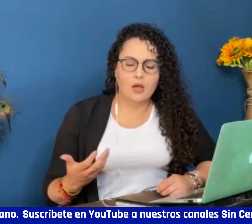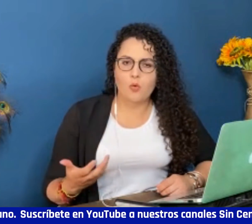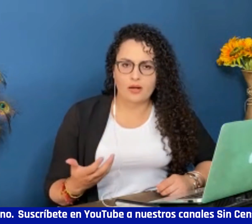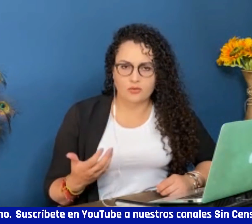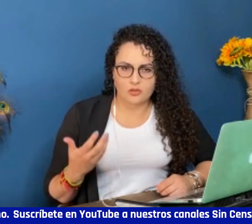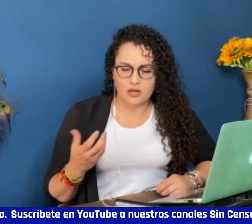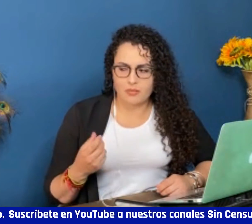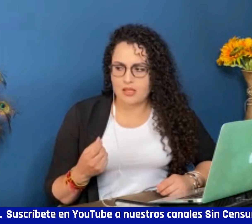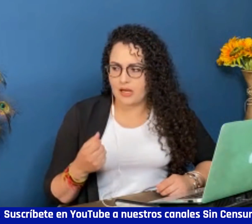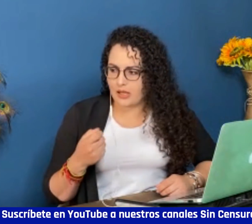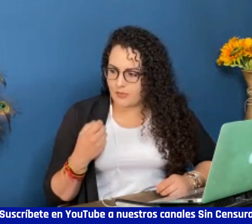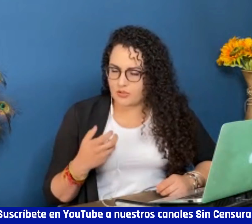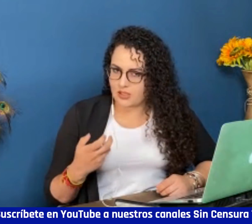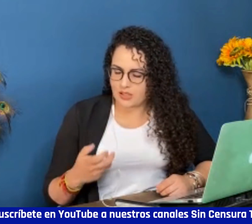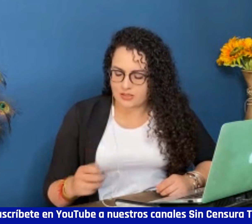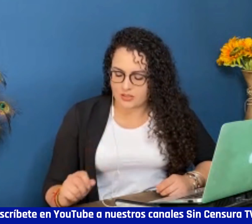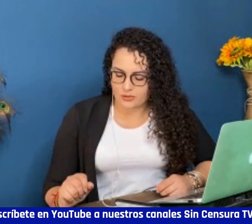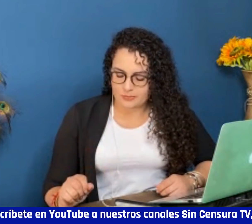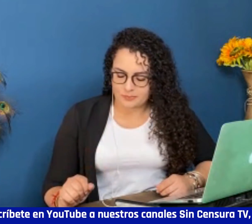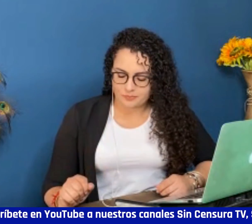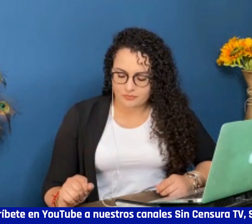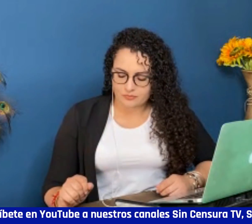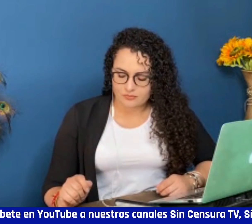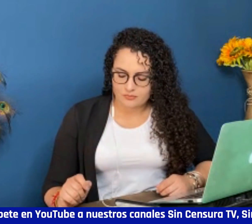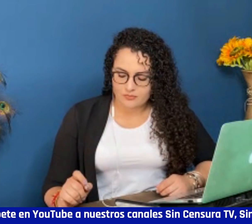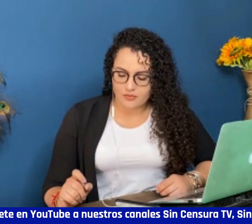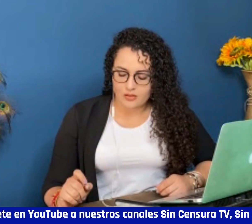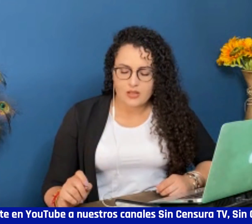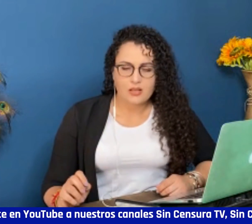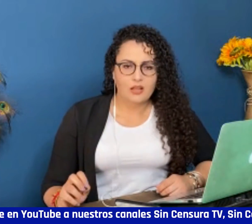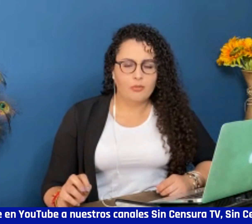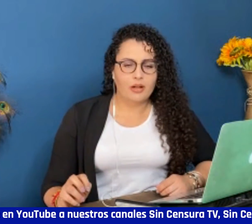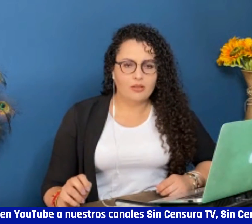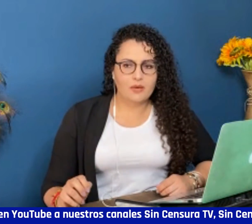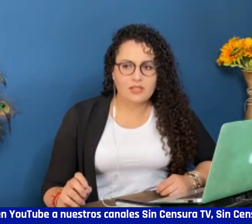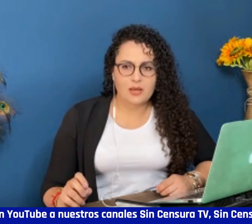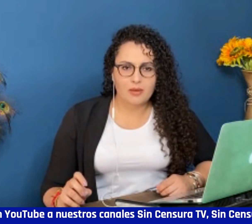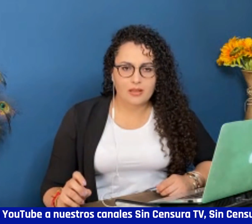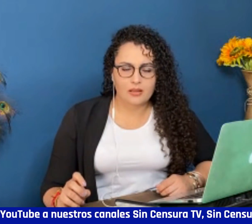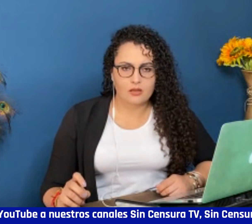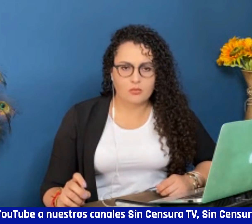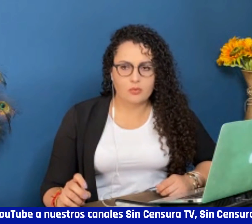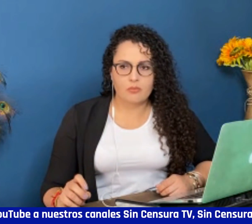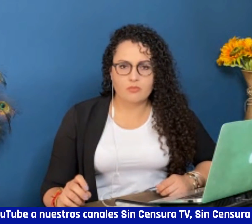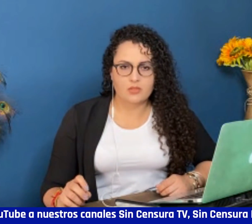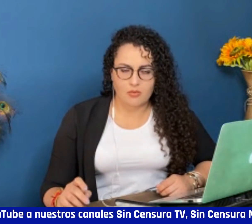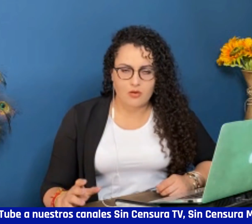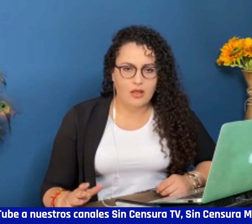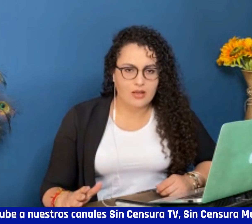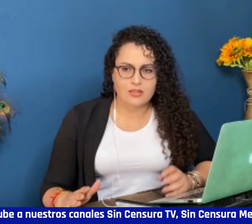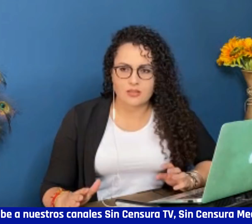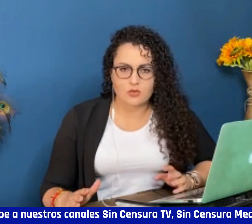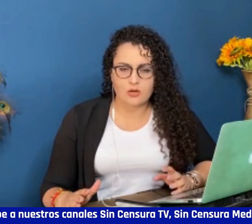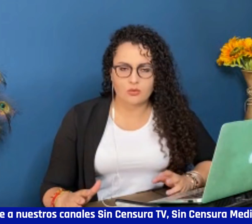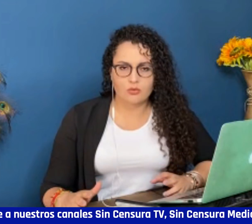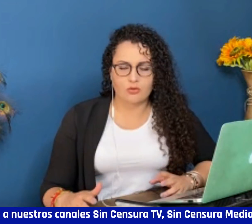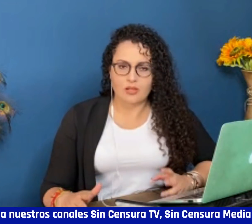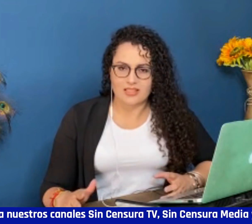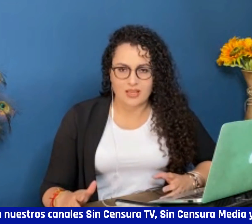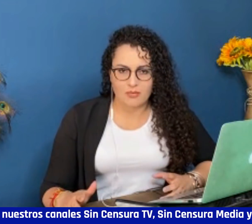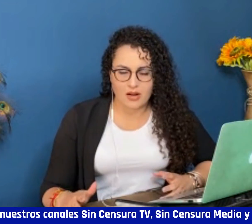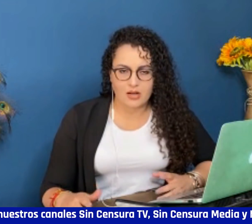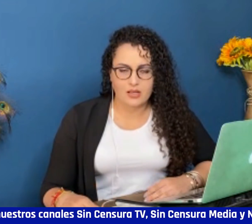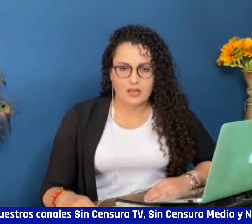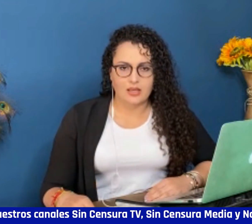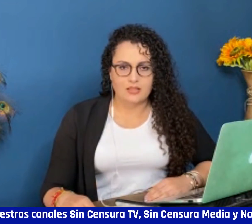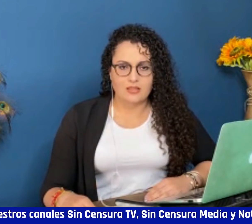las 10:15 de la mañana, hagamos este ejercicio. El gobernador Cabeza de Vaca, que como bien si vieron ayer Sin Censura Nocturno,